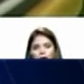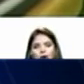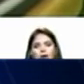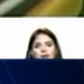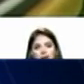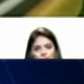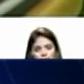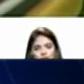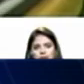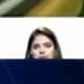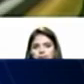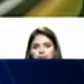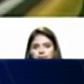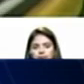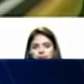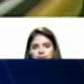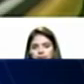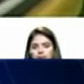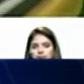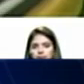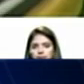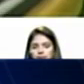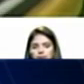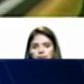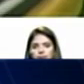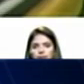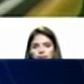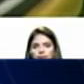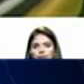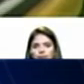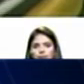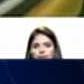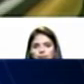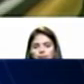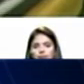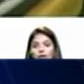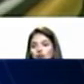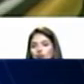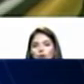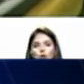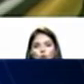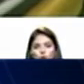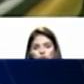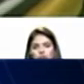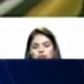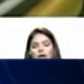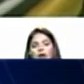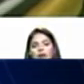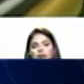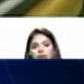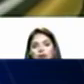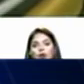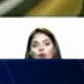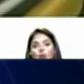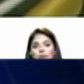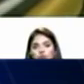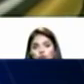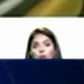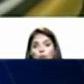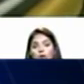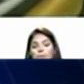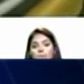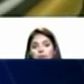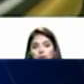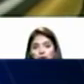producirse. El numeral 11, la Comisión para la Verdad podrá proponer para su